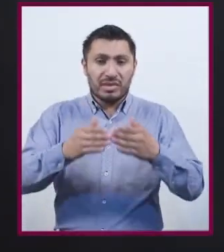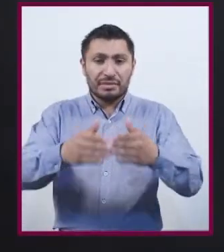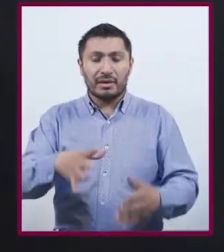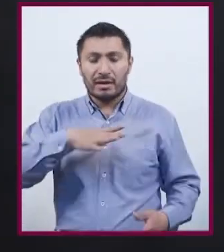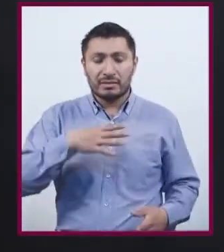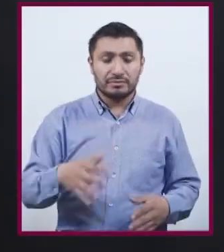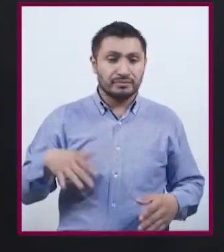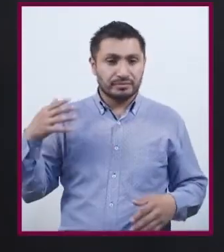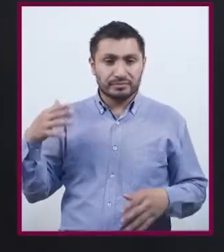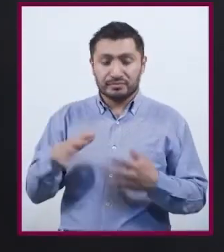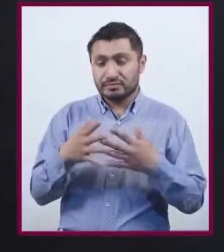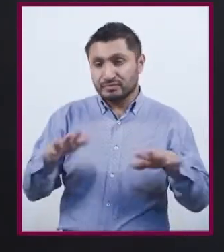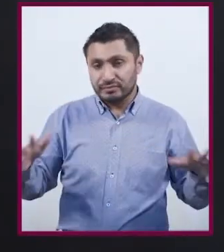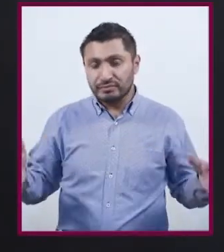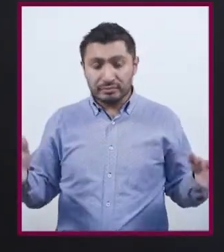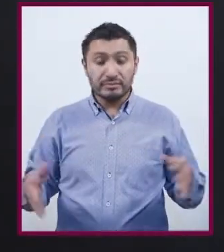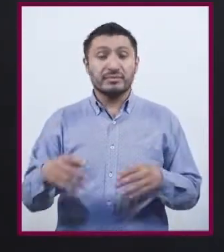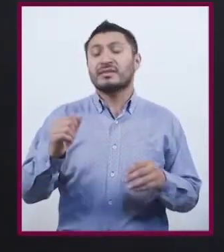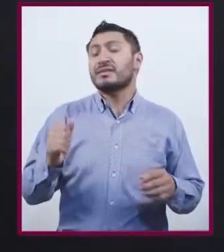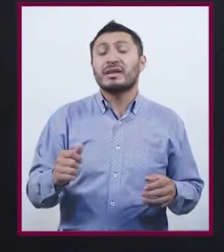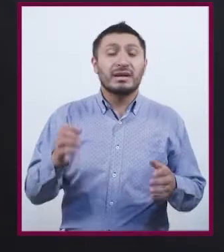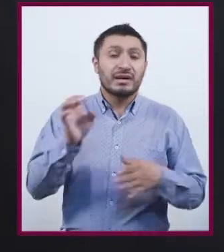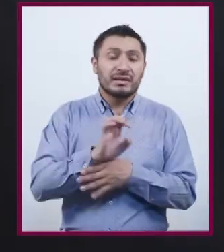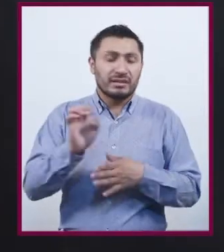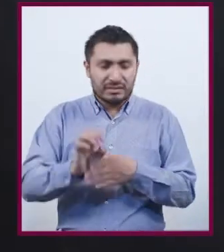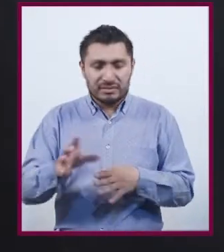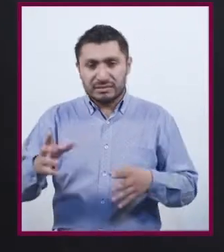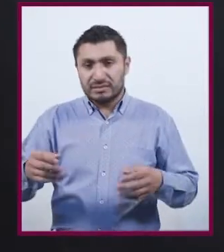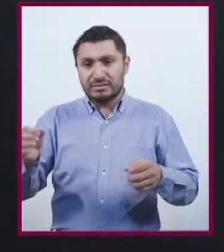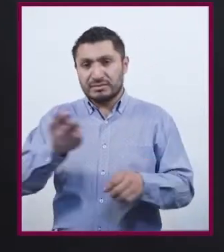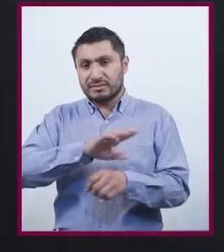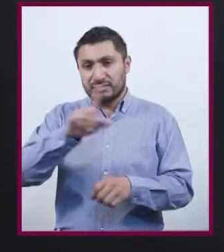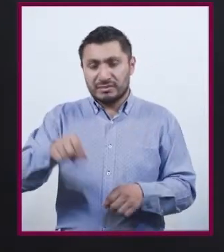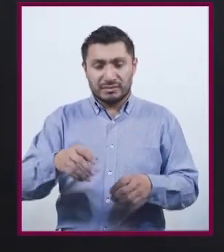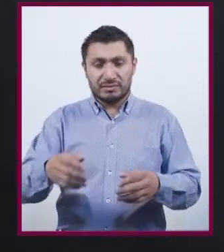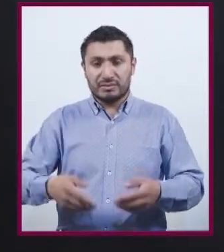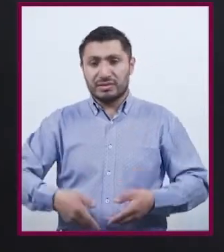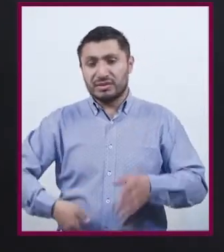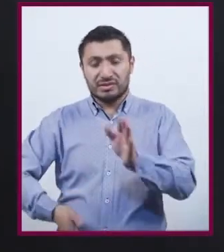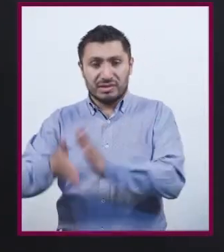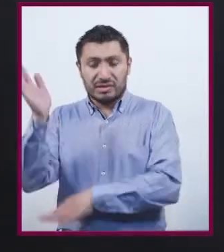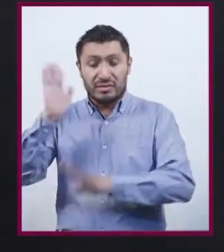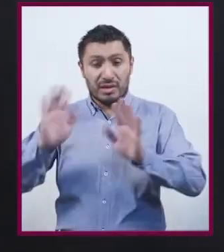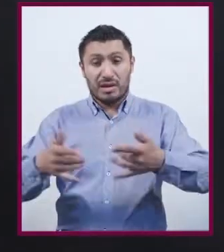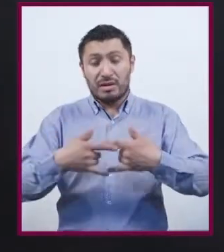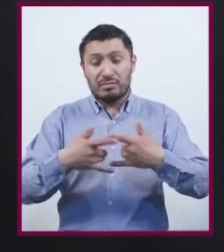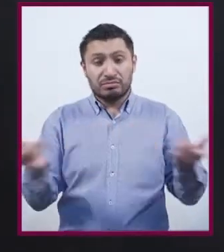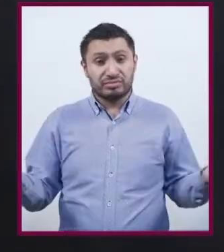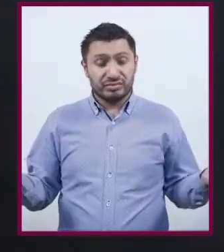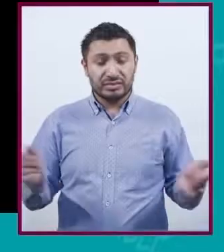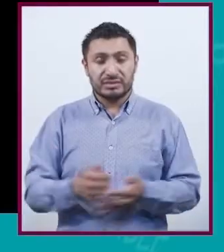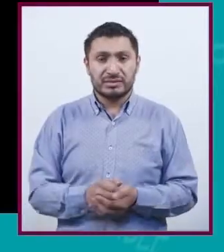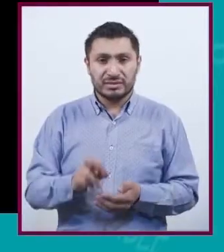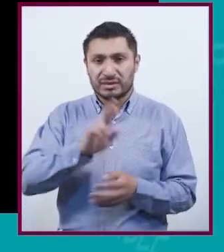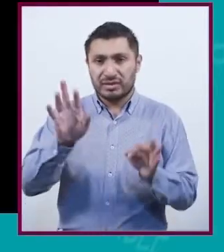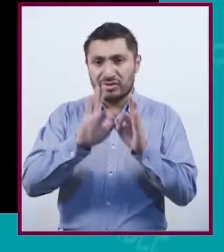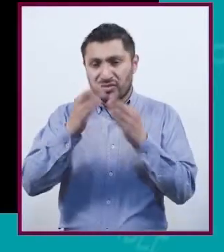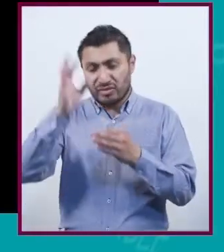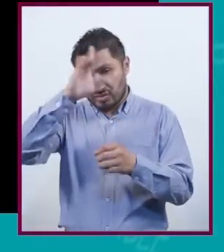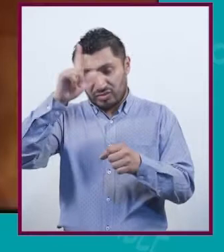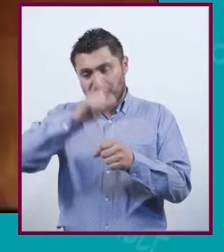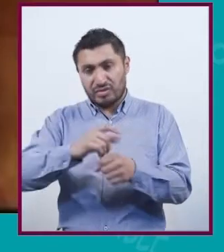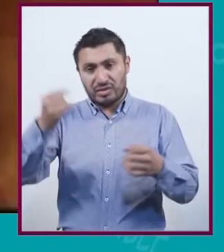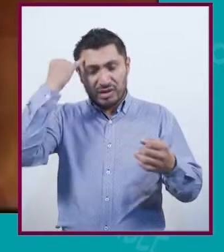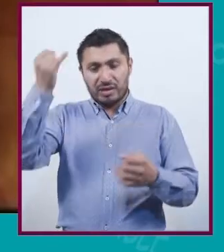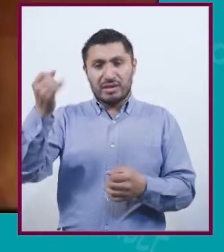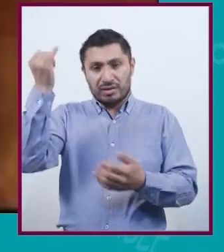podían cuidar a las embarcaciones que estaban en las costas, así que quedaban expuestas una vez que zarpaban. Las reformas